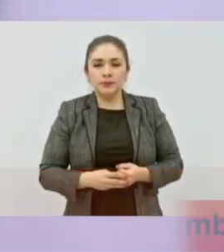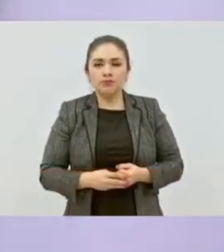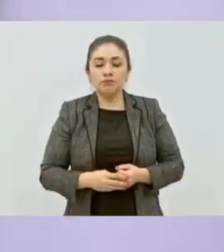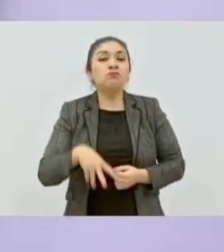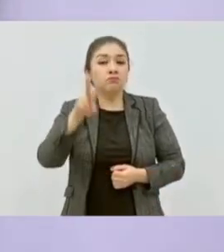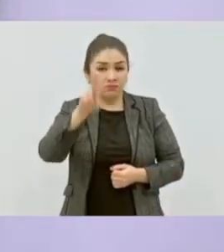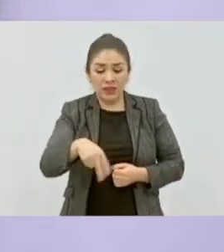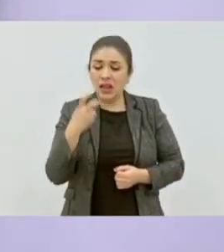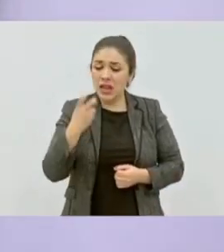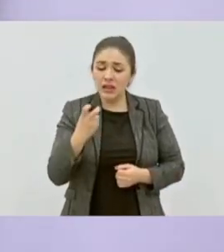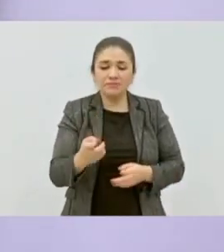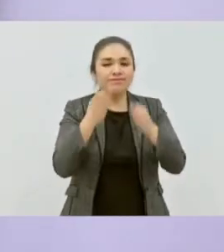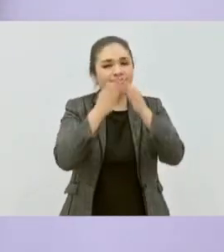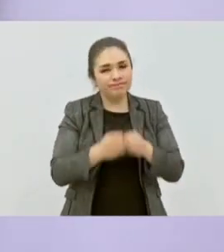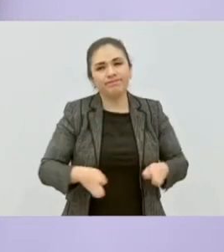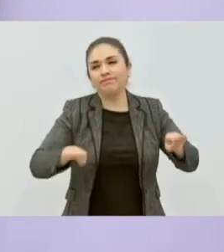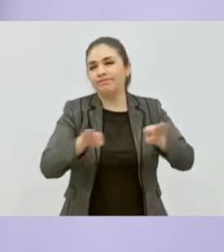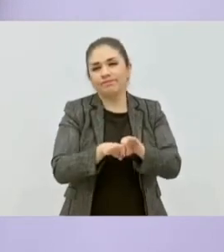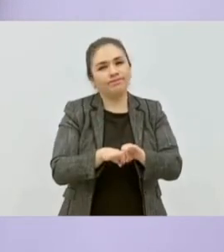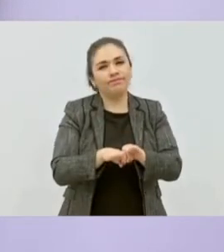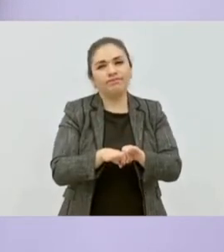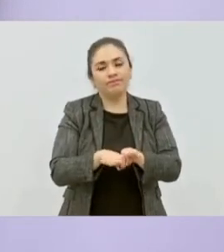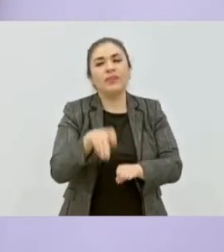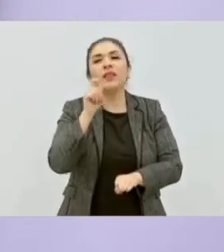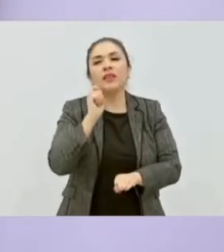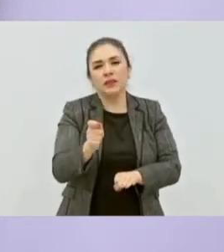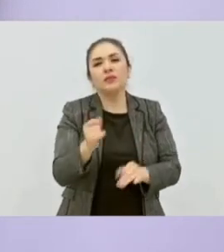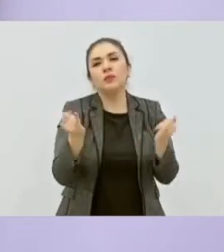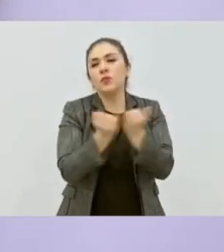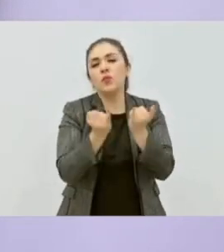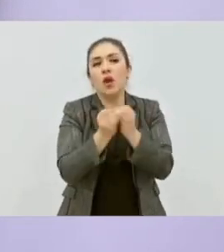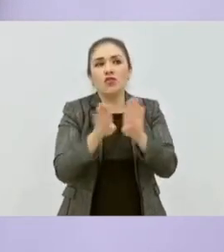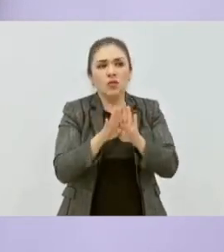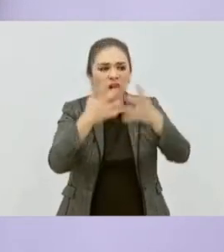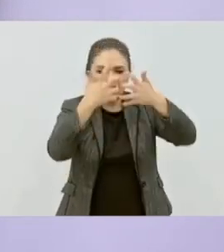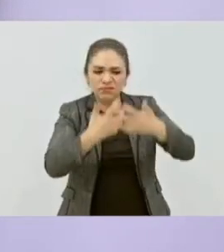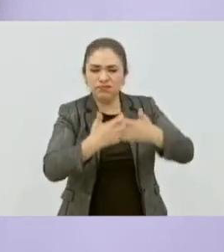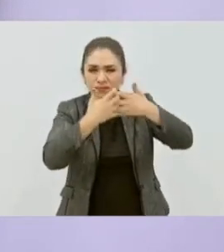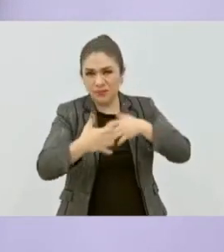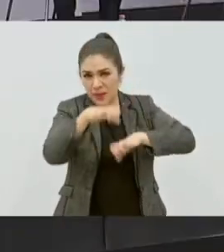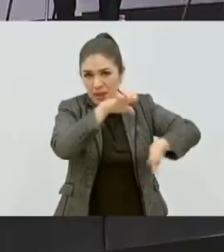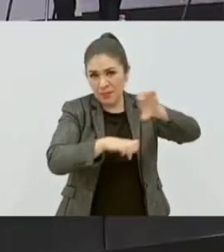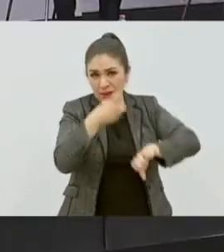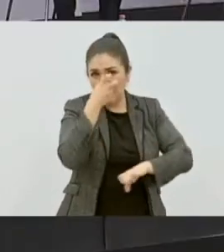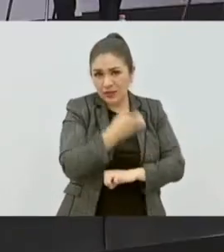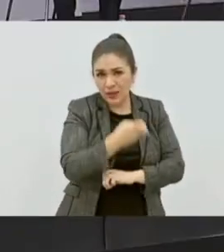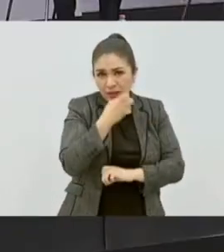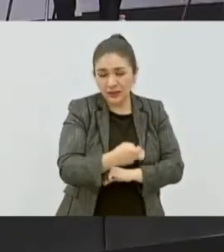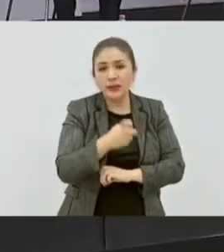es muy importante también que sea una industria